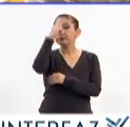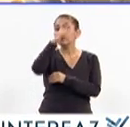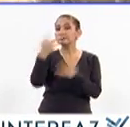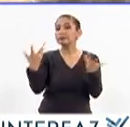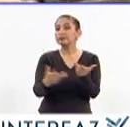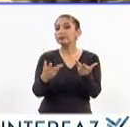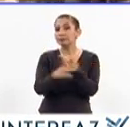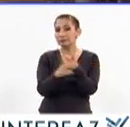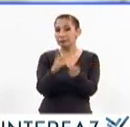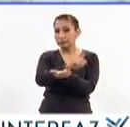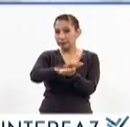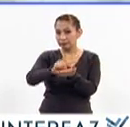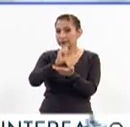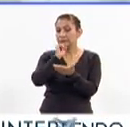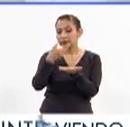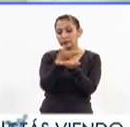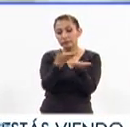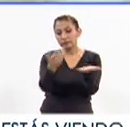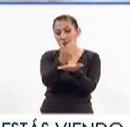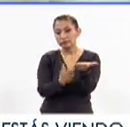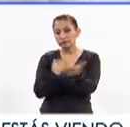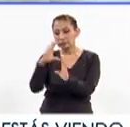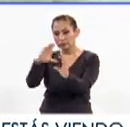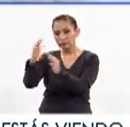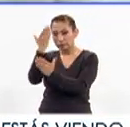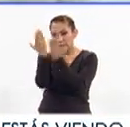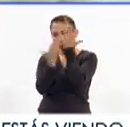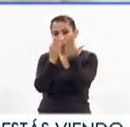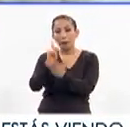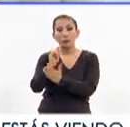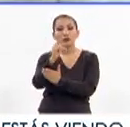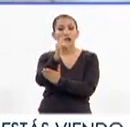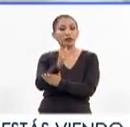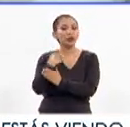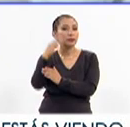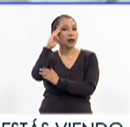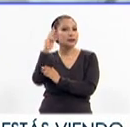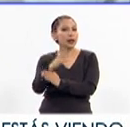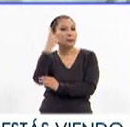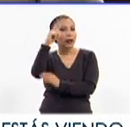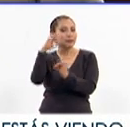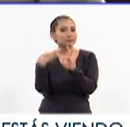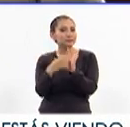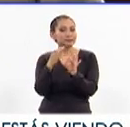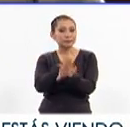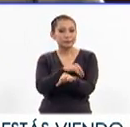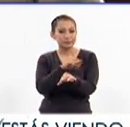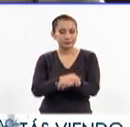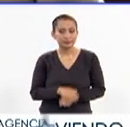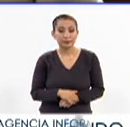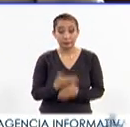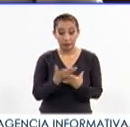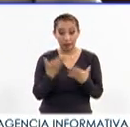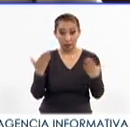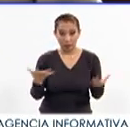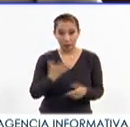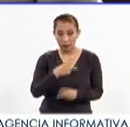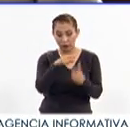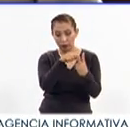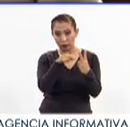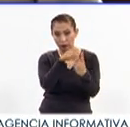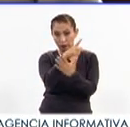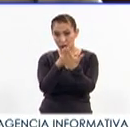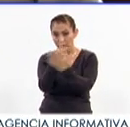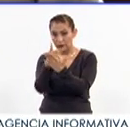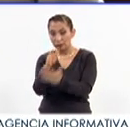la Producción Más Limpia también ofrece posgrados y maestrías en temas de eficiencia energética. Y hoy por hoy tenemos 2